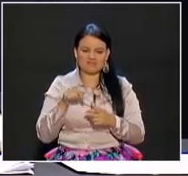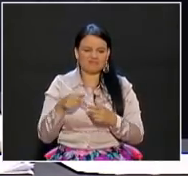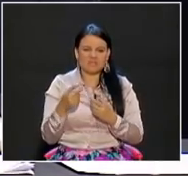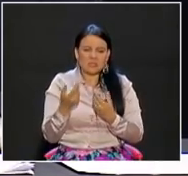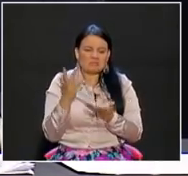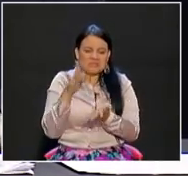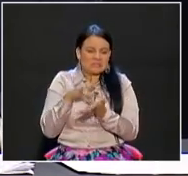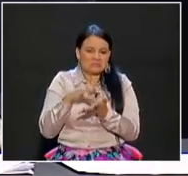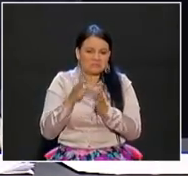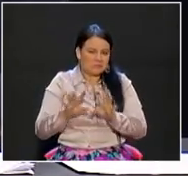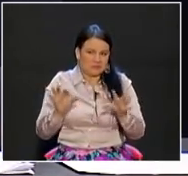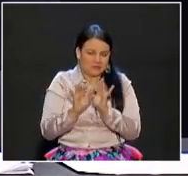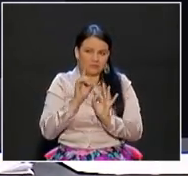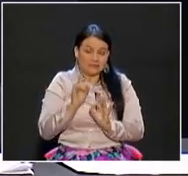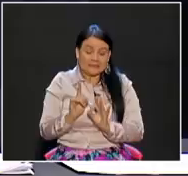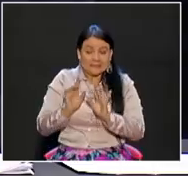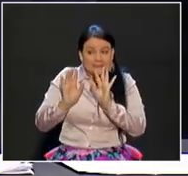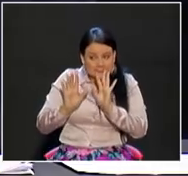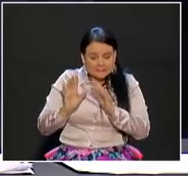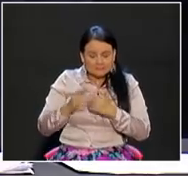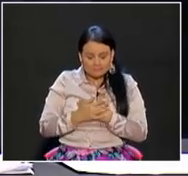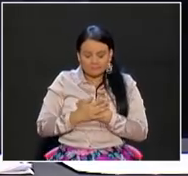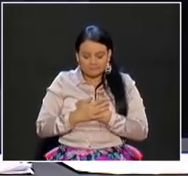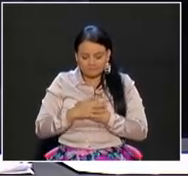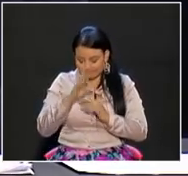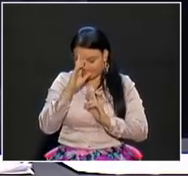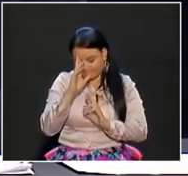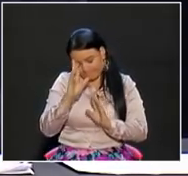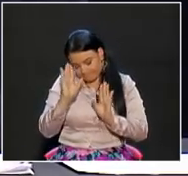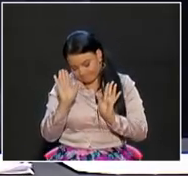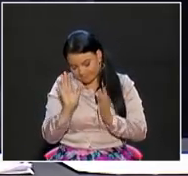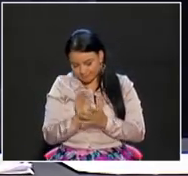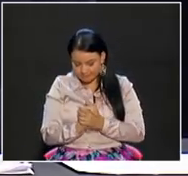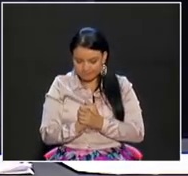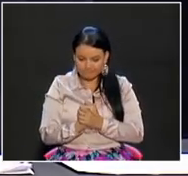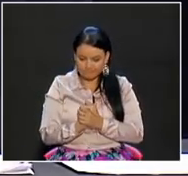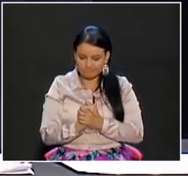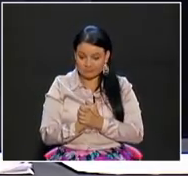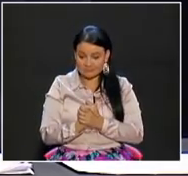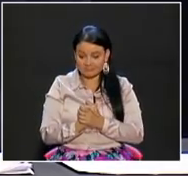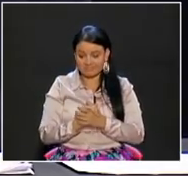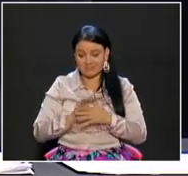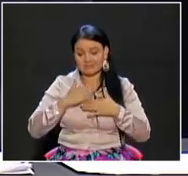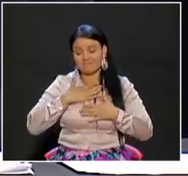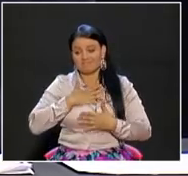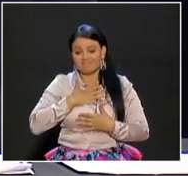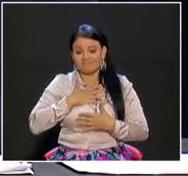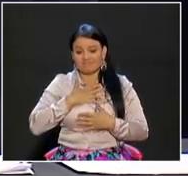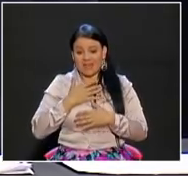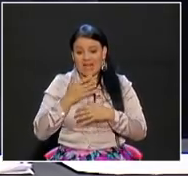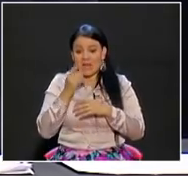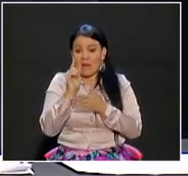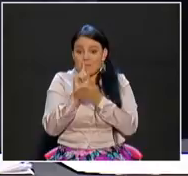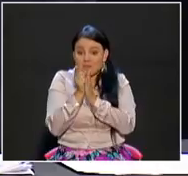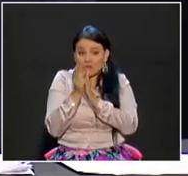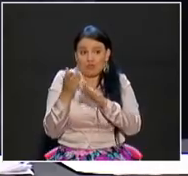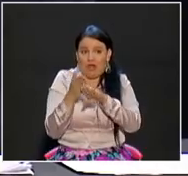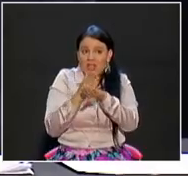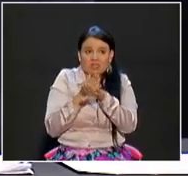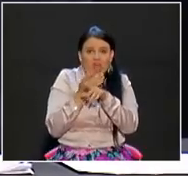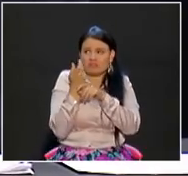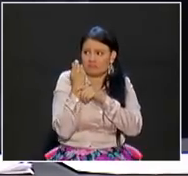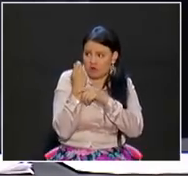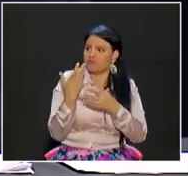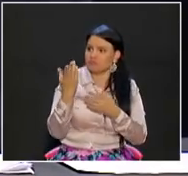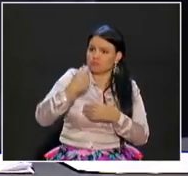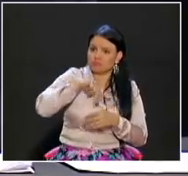noche lamentamos la decisión del candidato aníbal gaviria de no venir a este debate y sobre todo lamentamos que se haya excusado minutos antes de que éste empezará lo estábamos